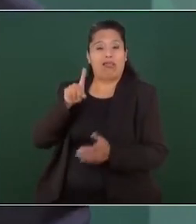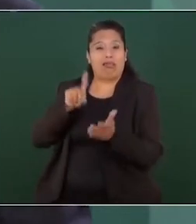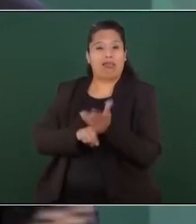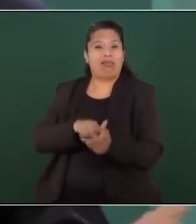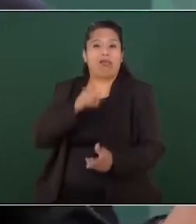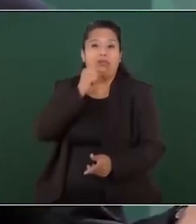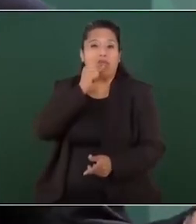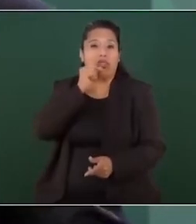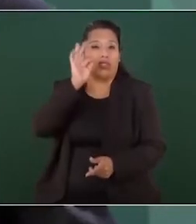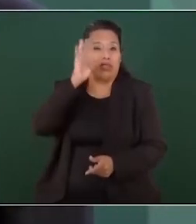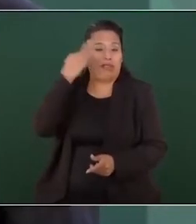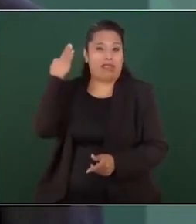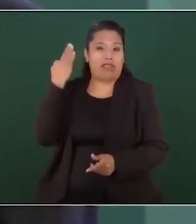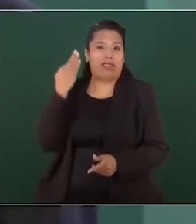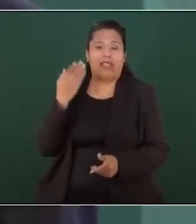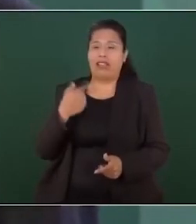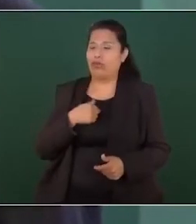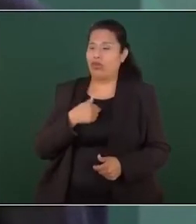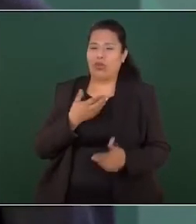Yo no sé cómo.